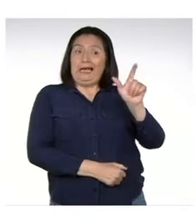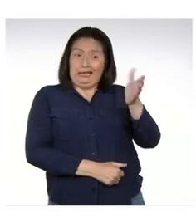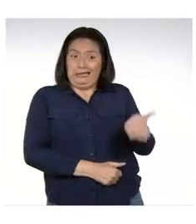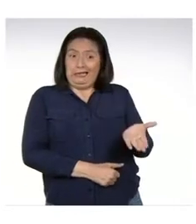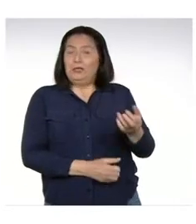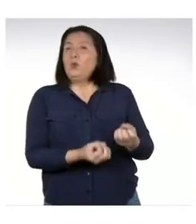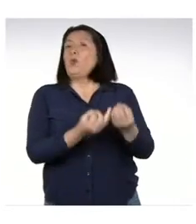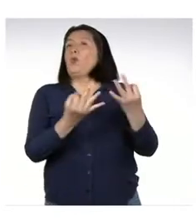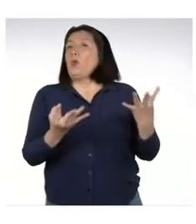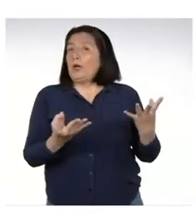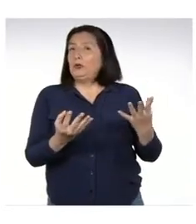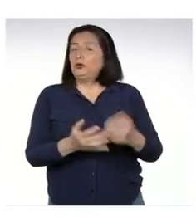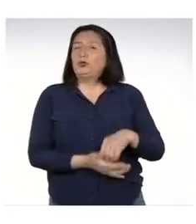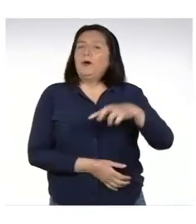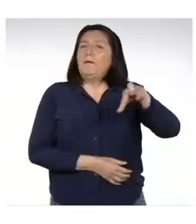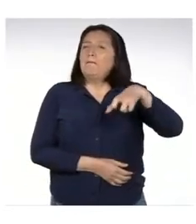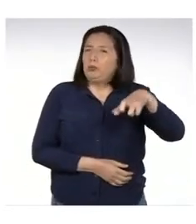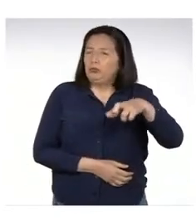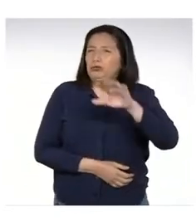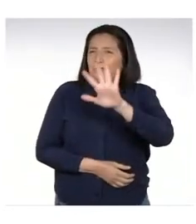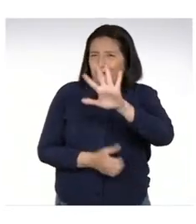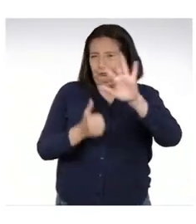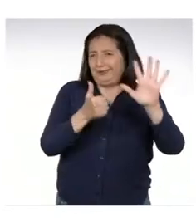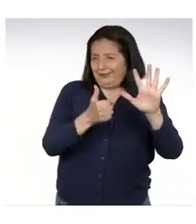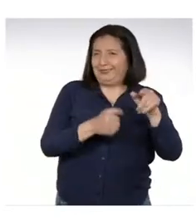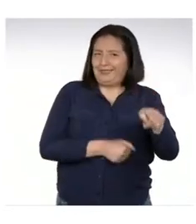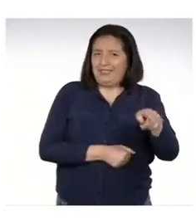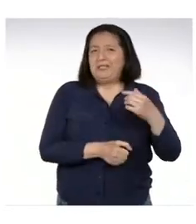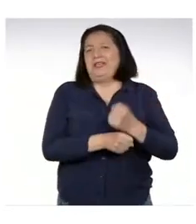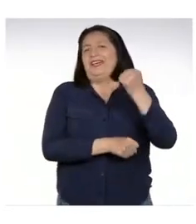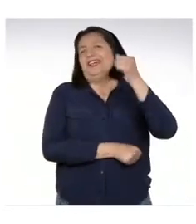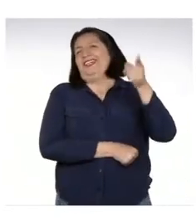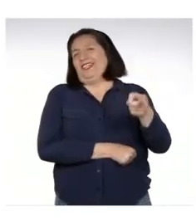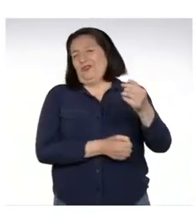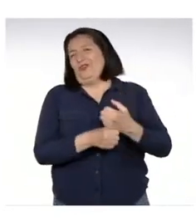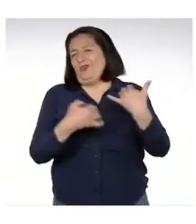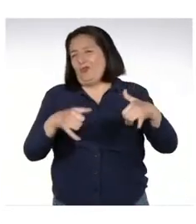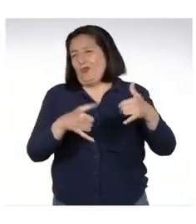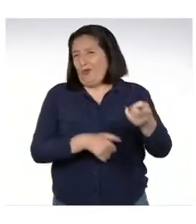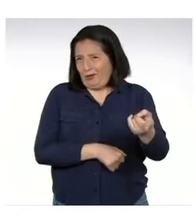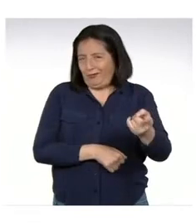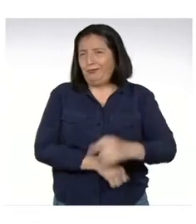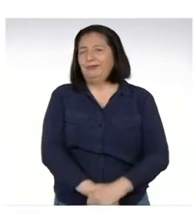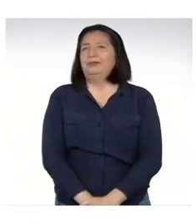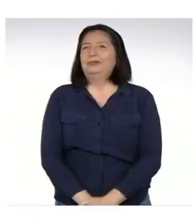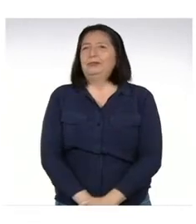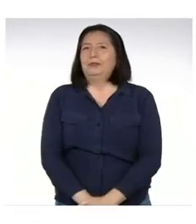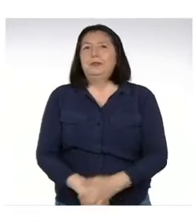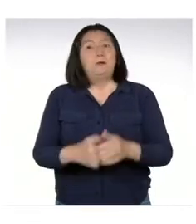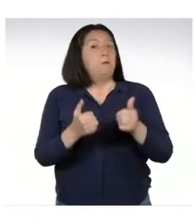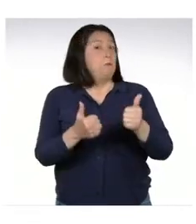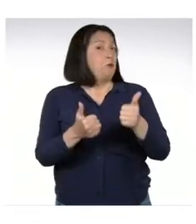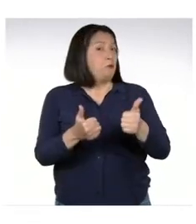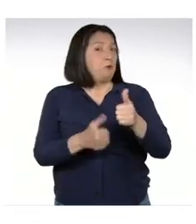hizo 56 puntos. Ella ha ganado el juego. Muy bien, chicos. Diego